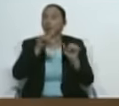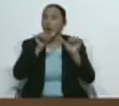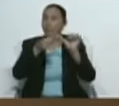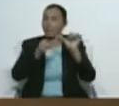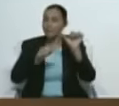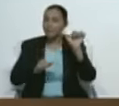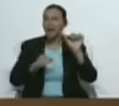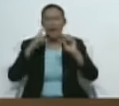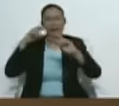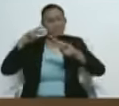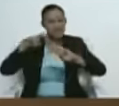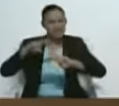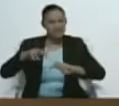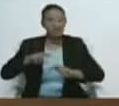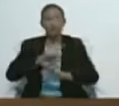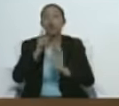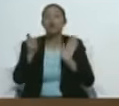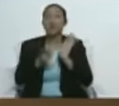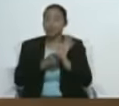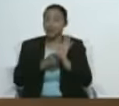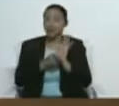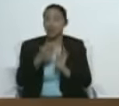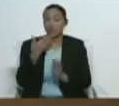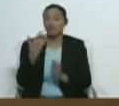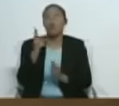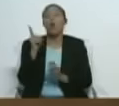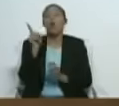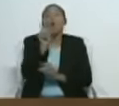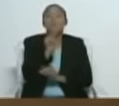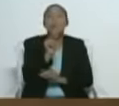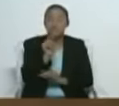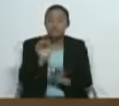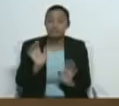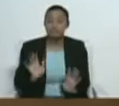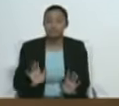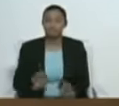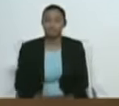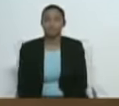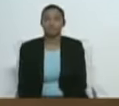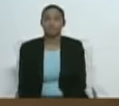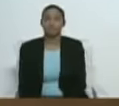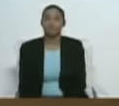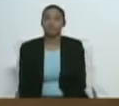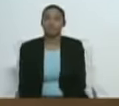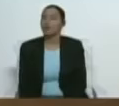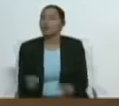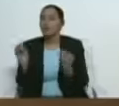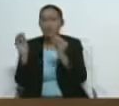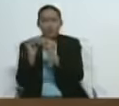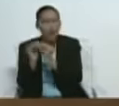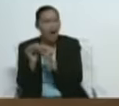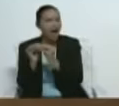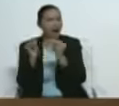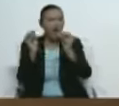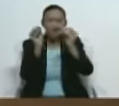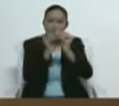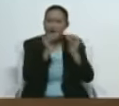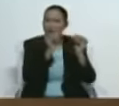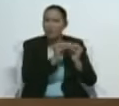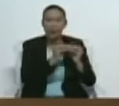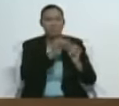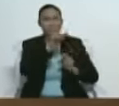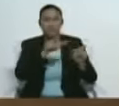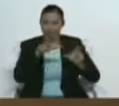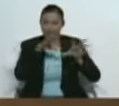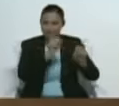un mes sucesivo todos similares con la misma con el mismo formato